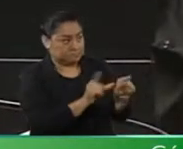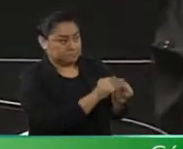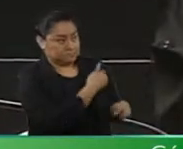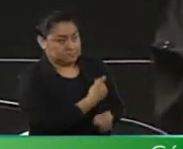diputado